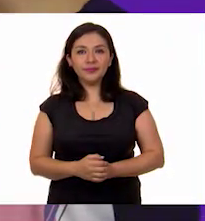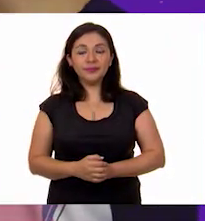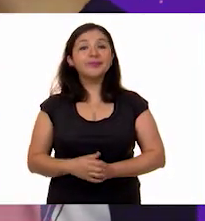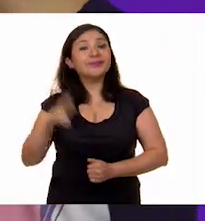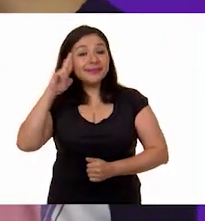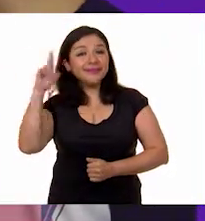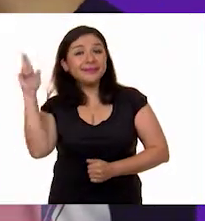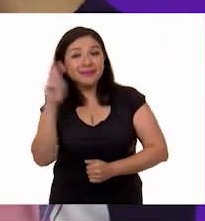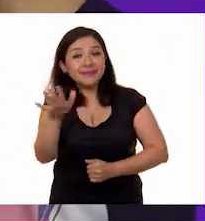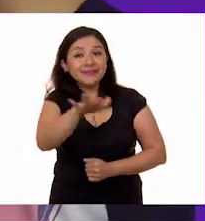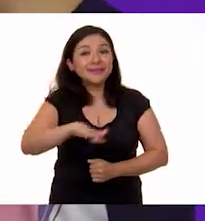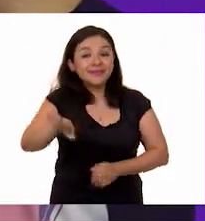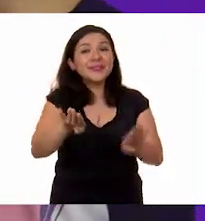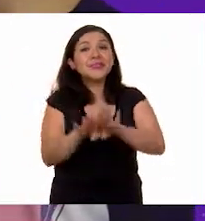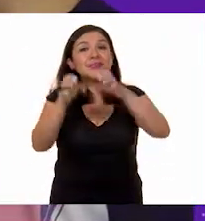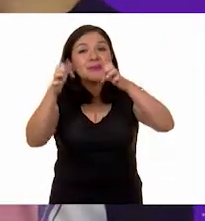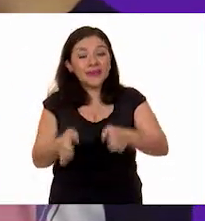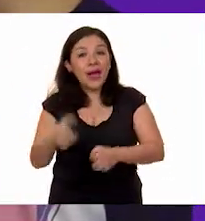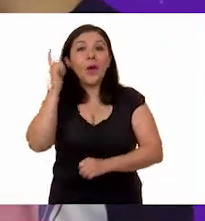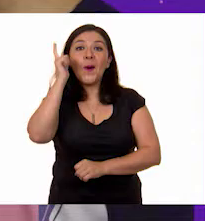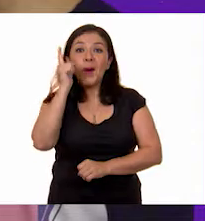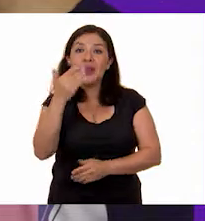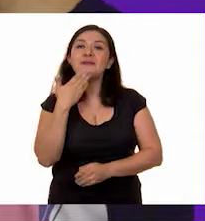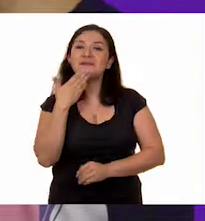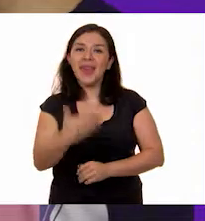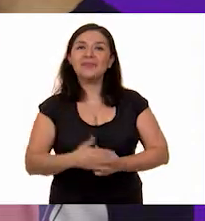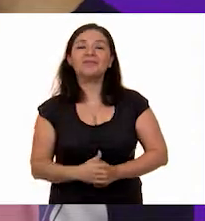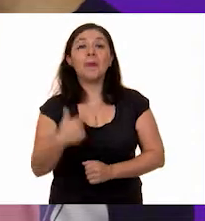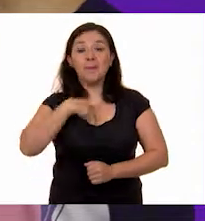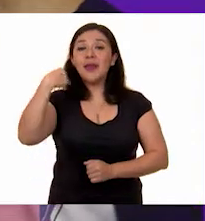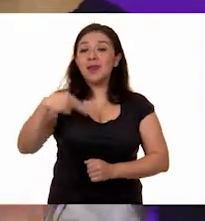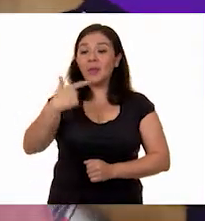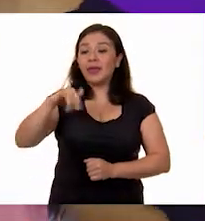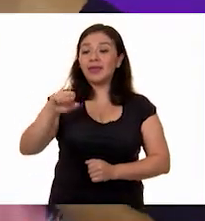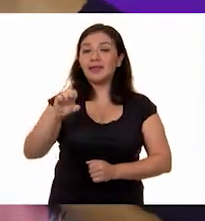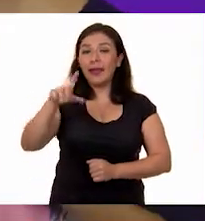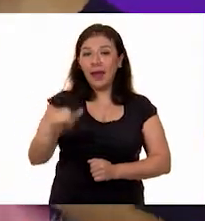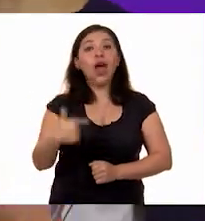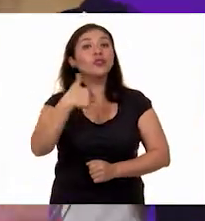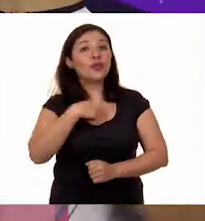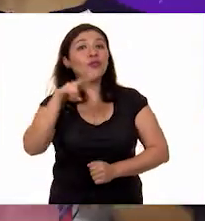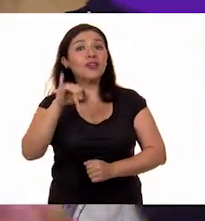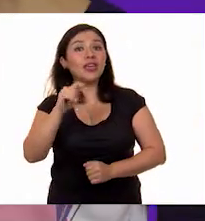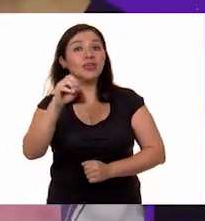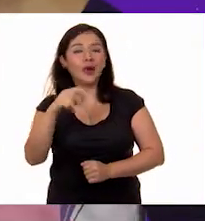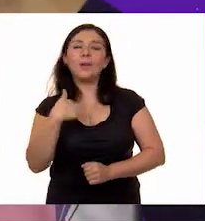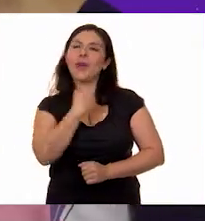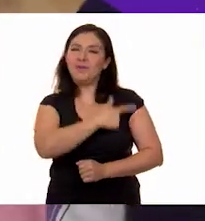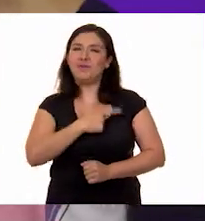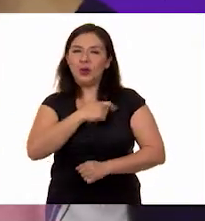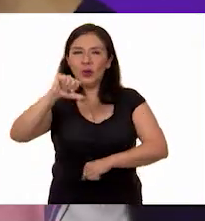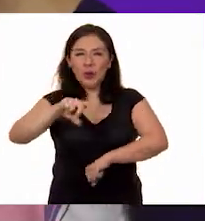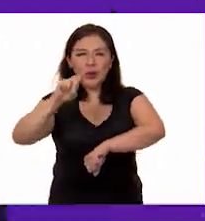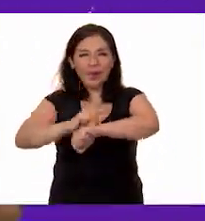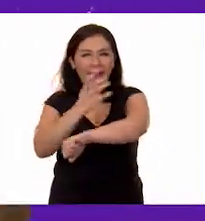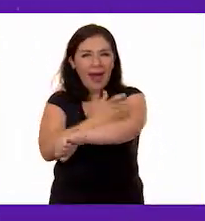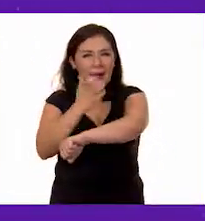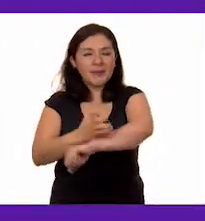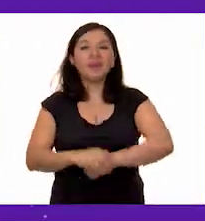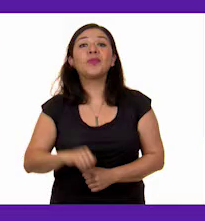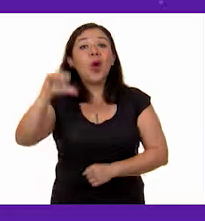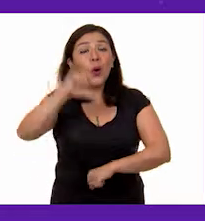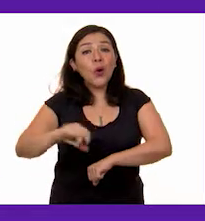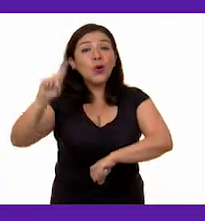Hola chicas y chicos, ¿cómo están? Espero que muy bien. Yo soy Gisela. Yo soy Víctor y nos da mucho gusto que nos acompañen.